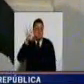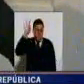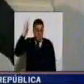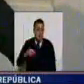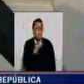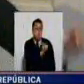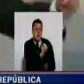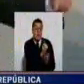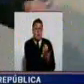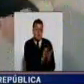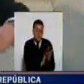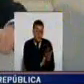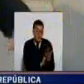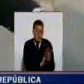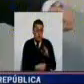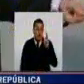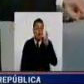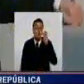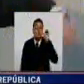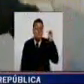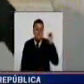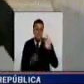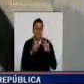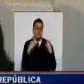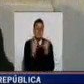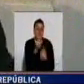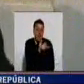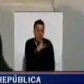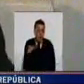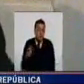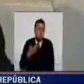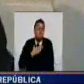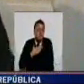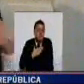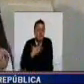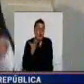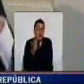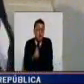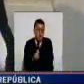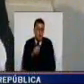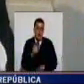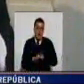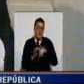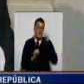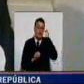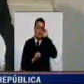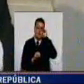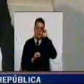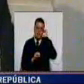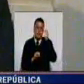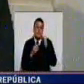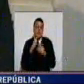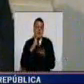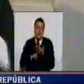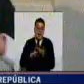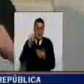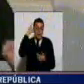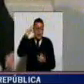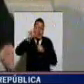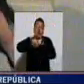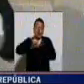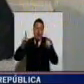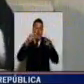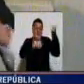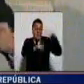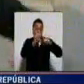encuestas. 80 senadores, nosotros le enviamos una carta al gobierno diciéndole que no privatizara